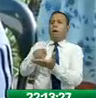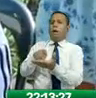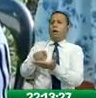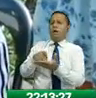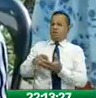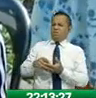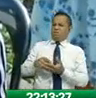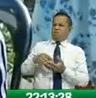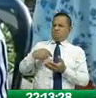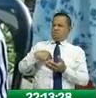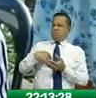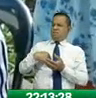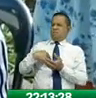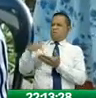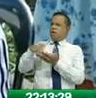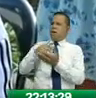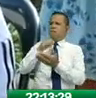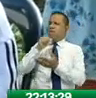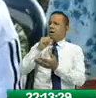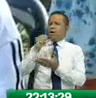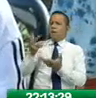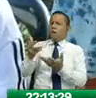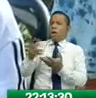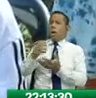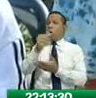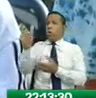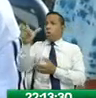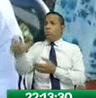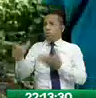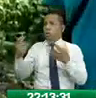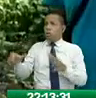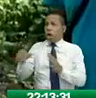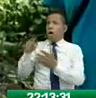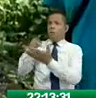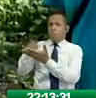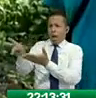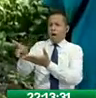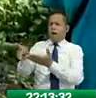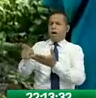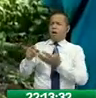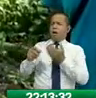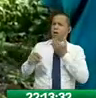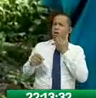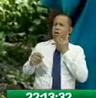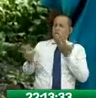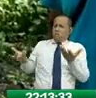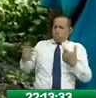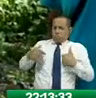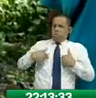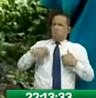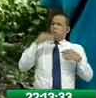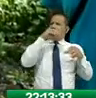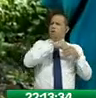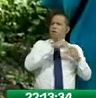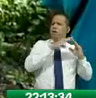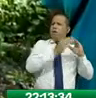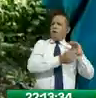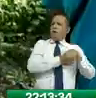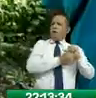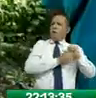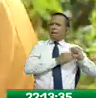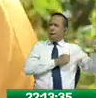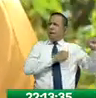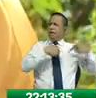personas inidentificadas habrían cobrado a su nombre en entidades financieras o puntos de pago de varias ciudades del país, de la sierra y